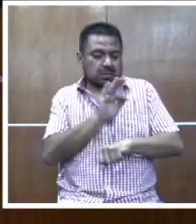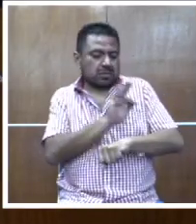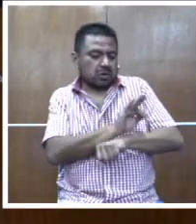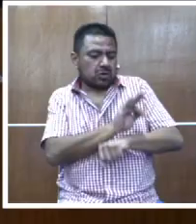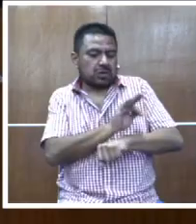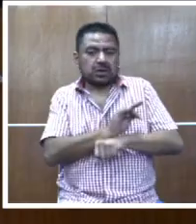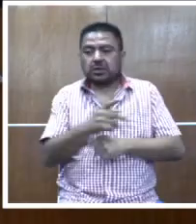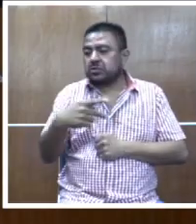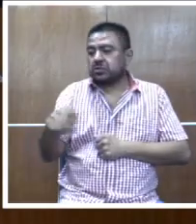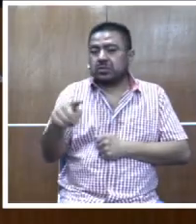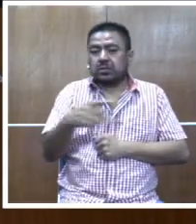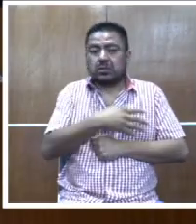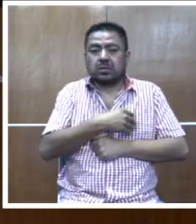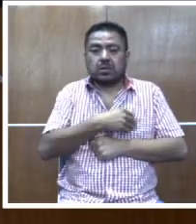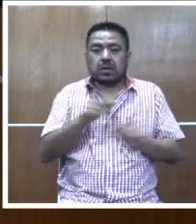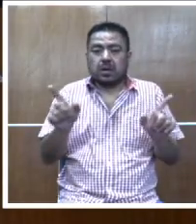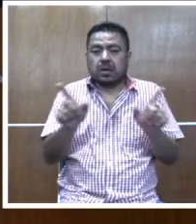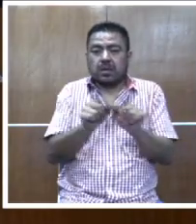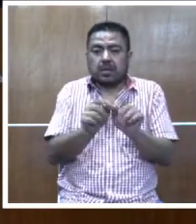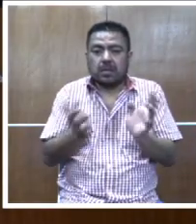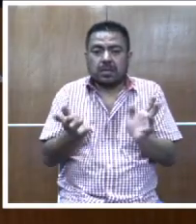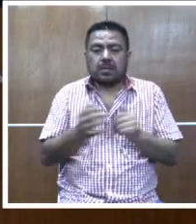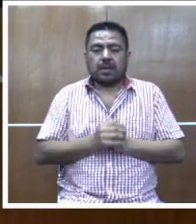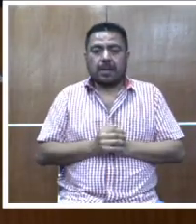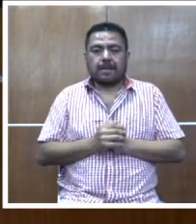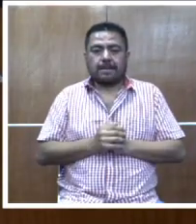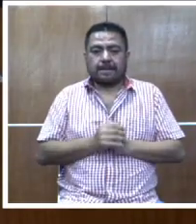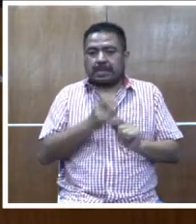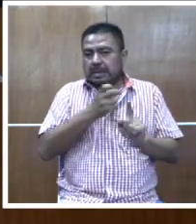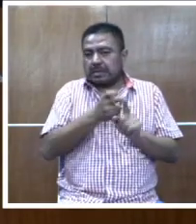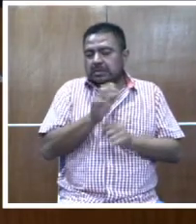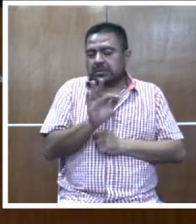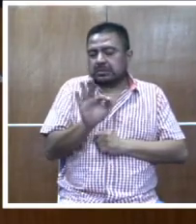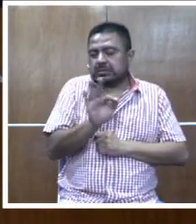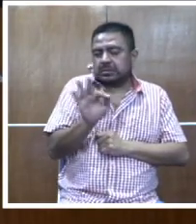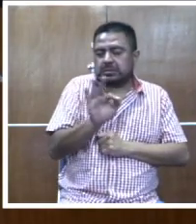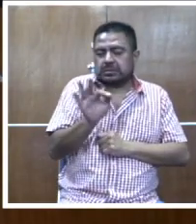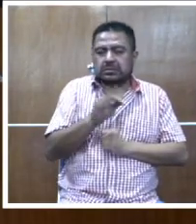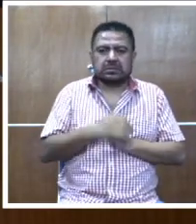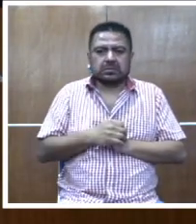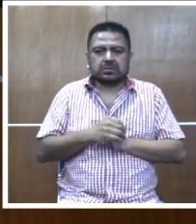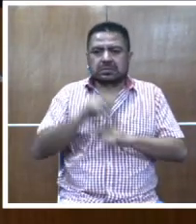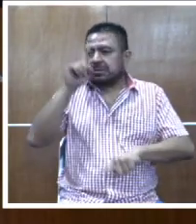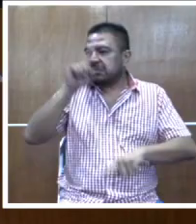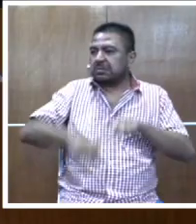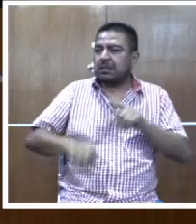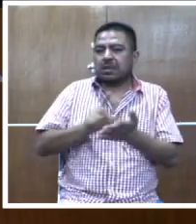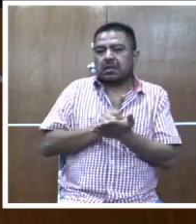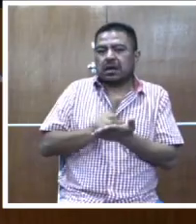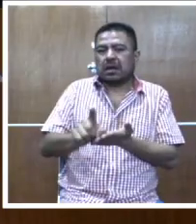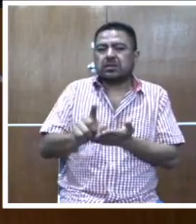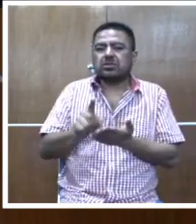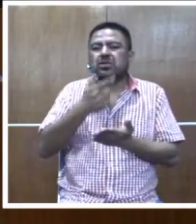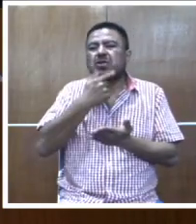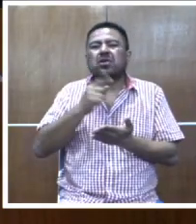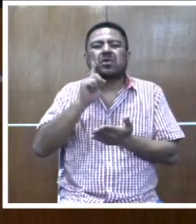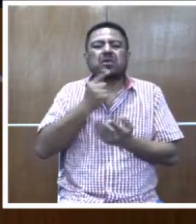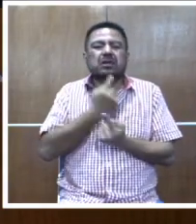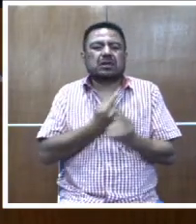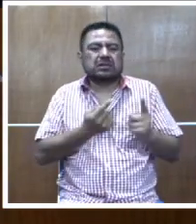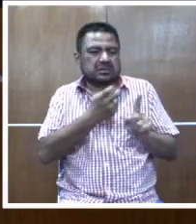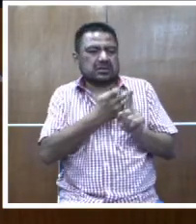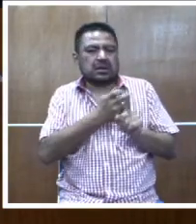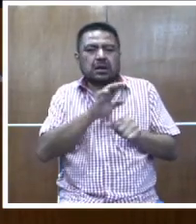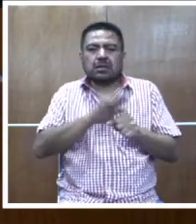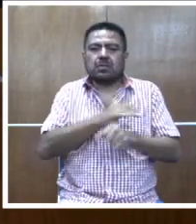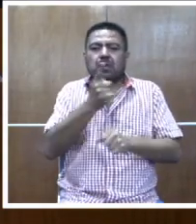sus pequeños hijos. En este supuesto, se violan los derechos del infante porque los